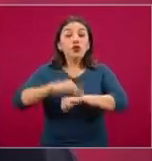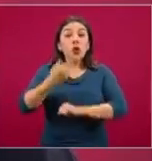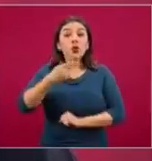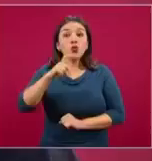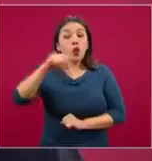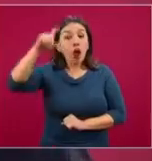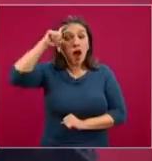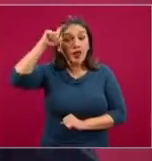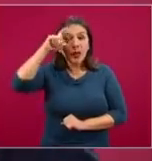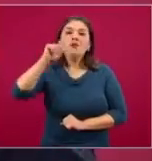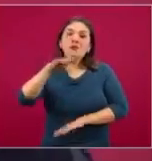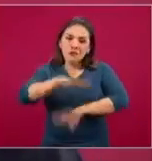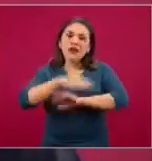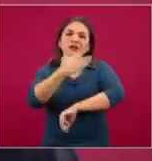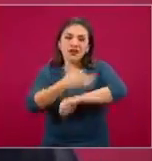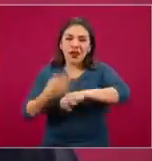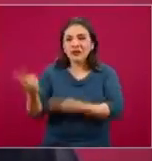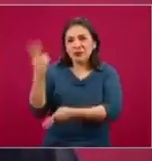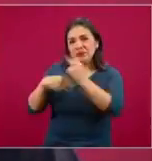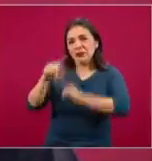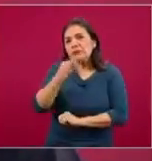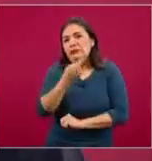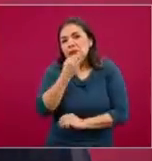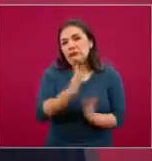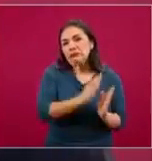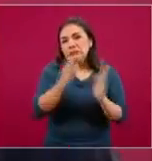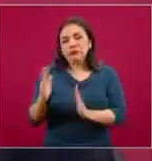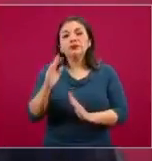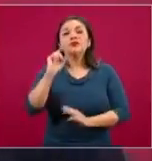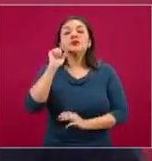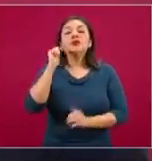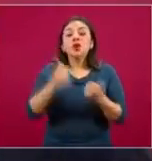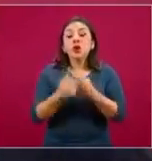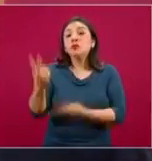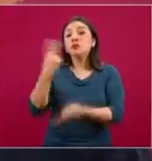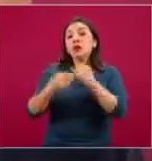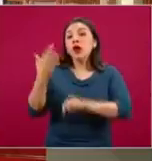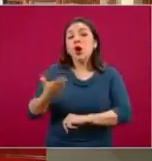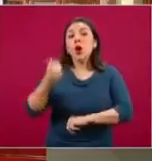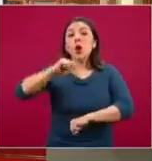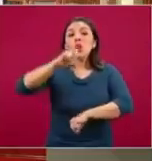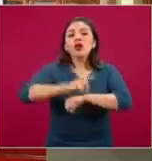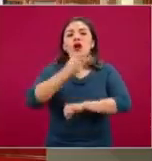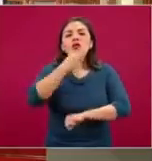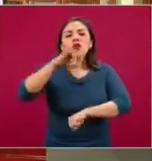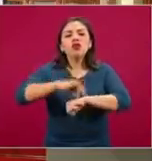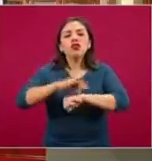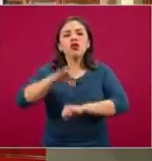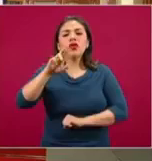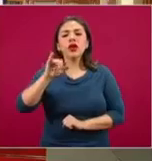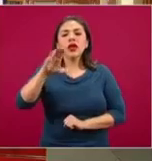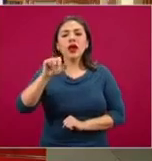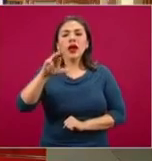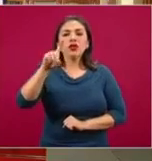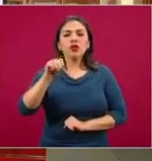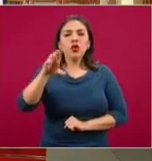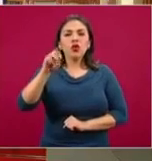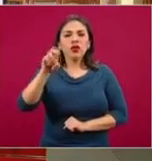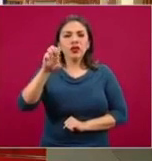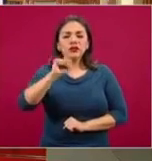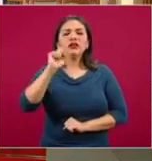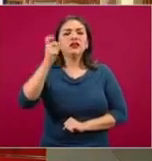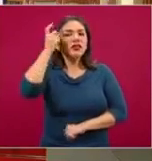nos estará sumando en unos minutos más y nos acompaña esta noche el doctor Ricardo Cortés Alcalá,